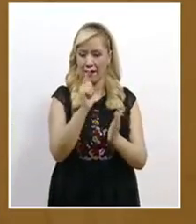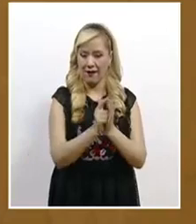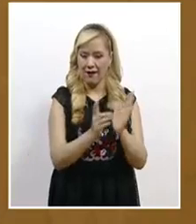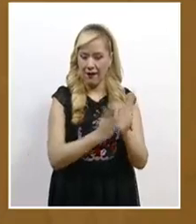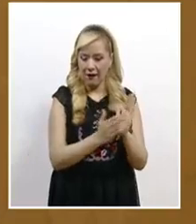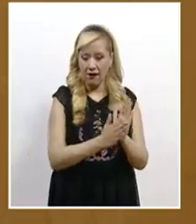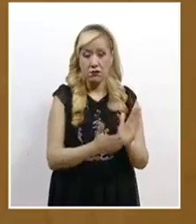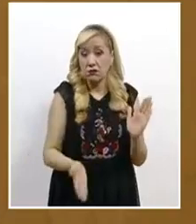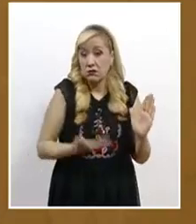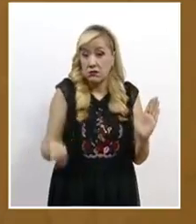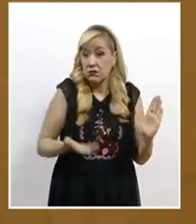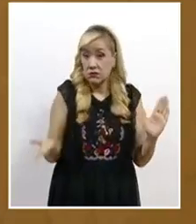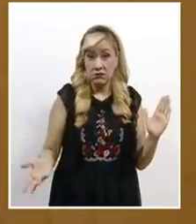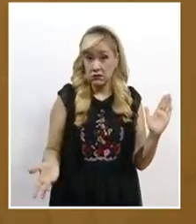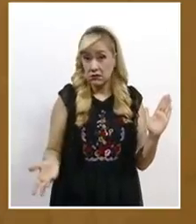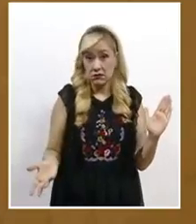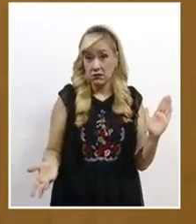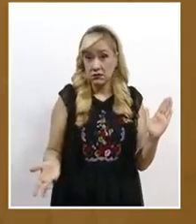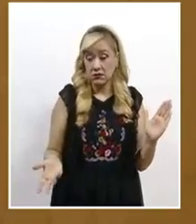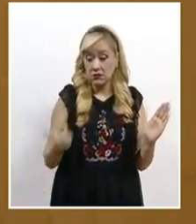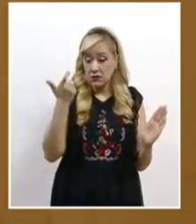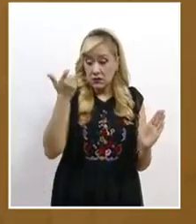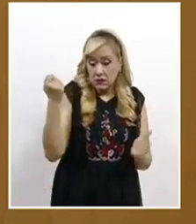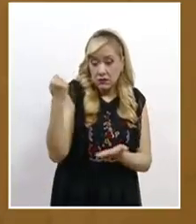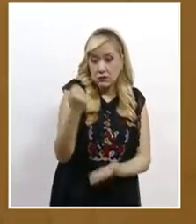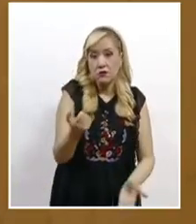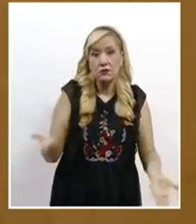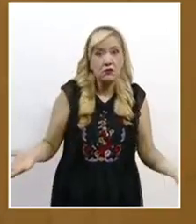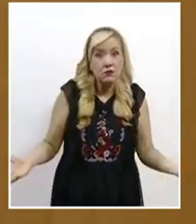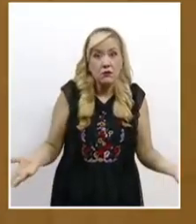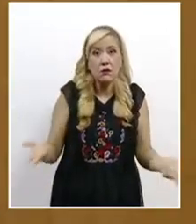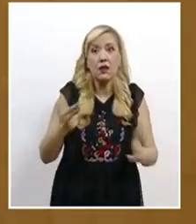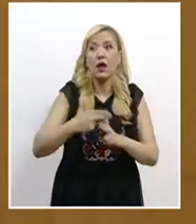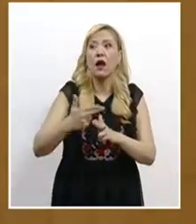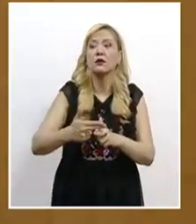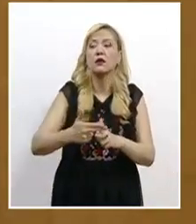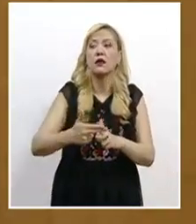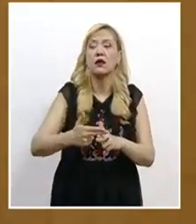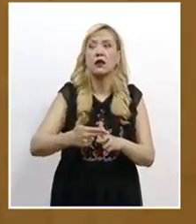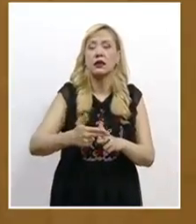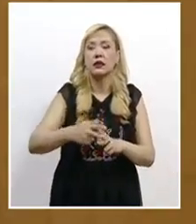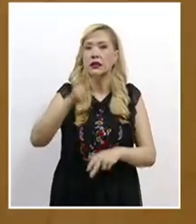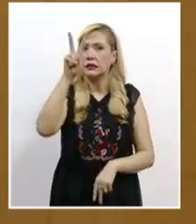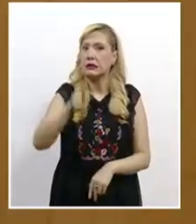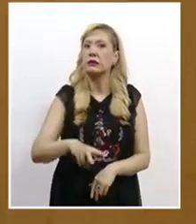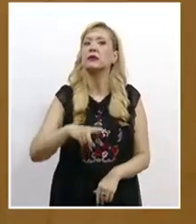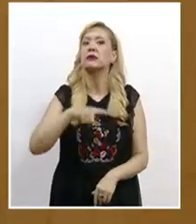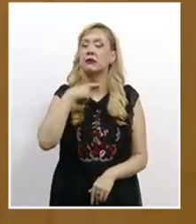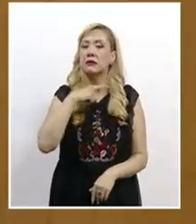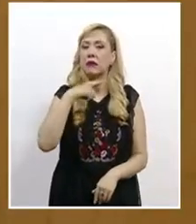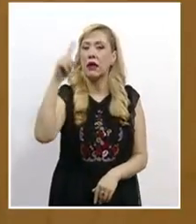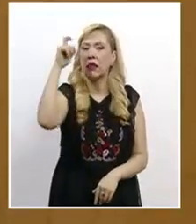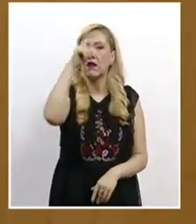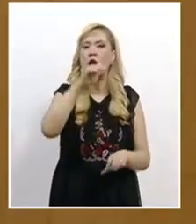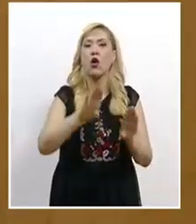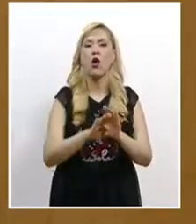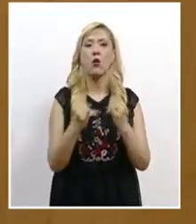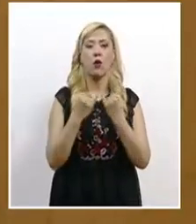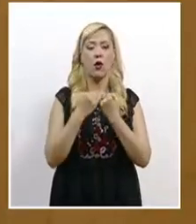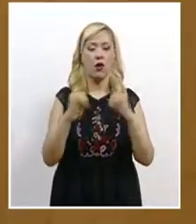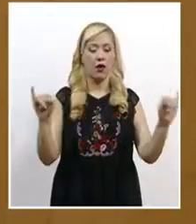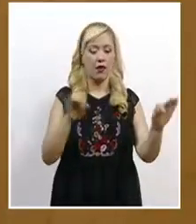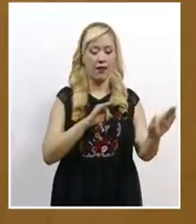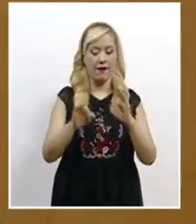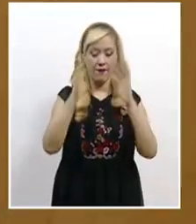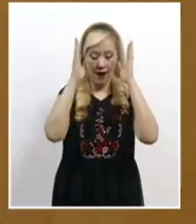institucional, presupuestal y financiero. Incluso se pone en grave riesgo la autonomía e independencia de